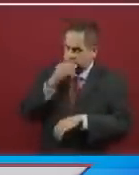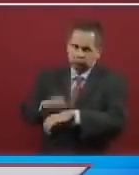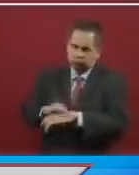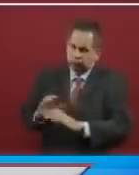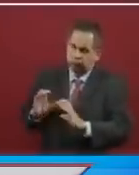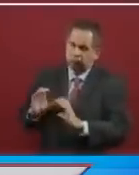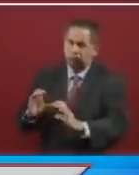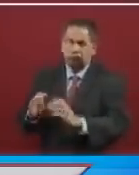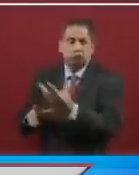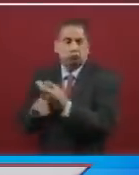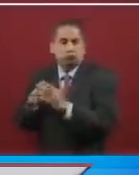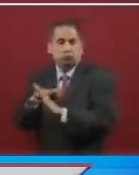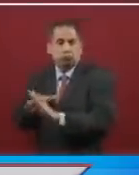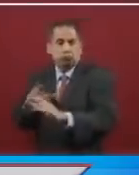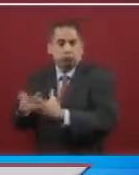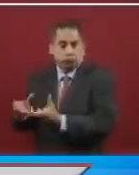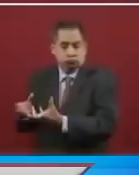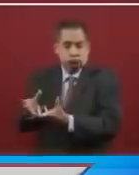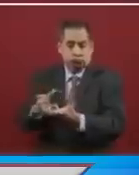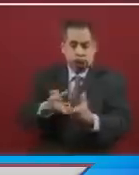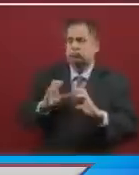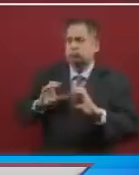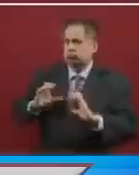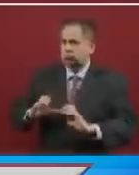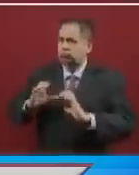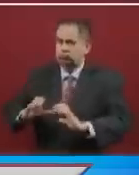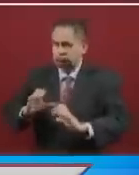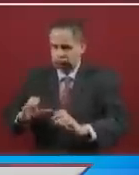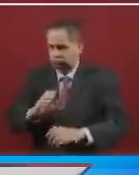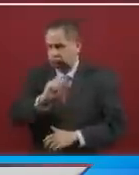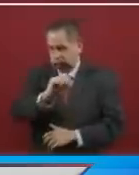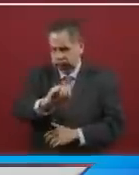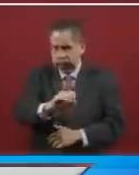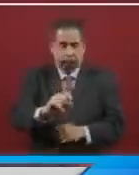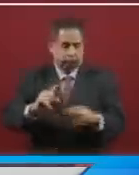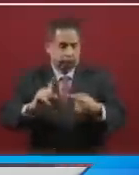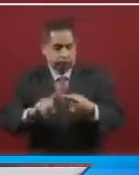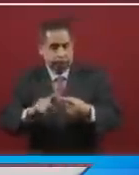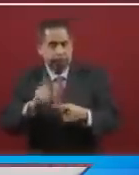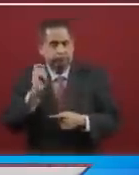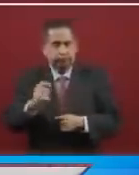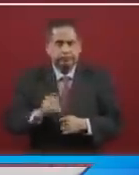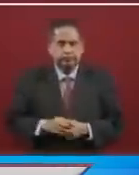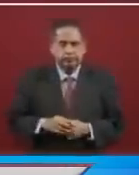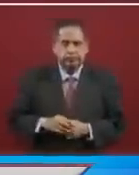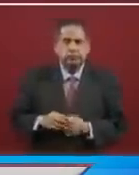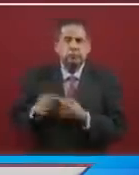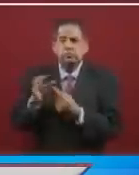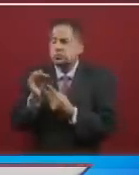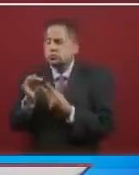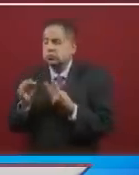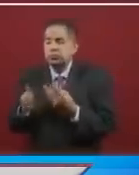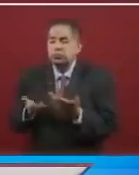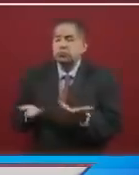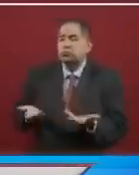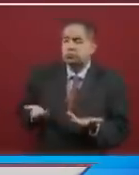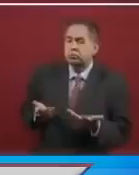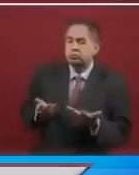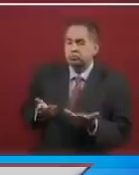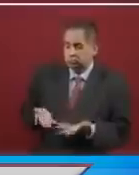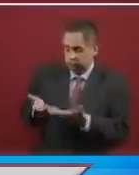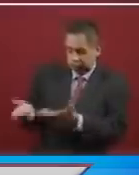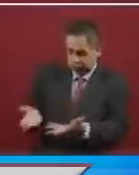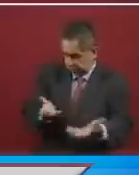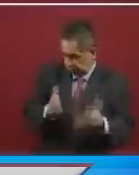y se promueve la creación de un registro que permite salvaguardar a los migrantes, con un seguimiento permanente hacia la frontera con los Estados Unidos. No